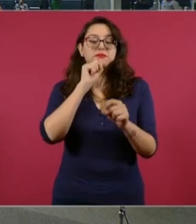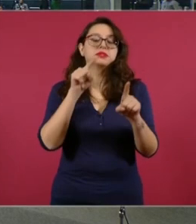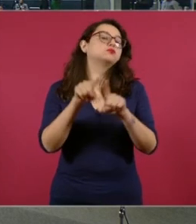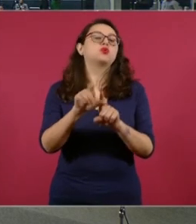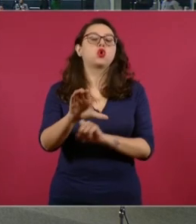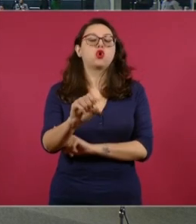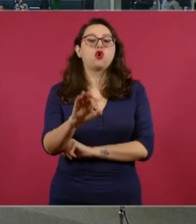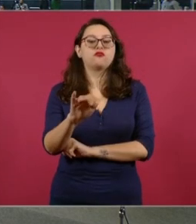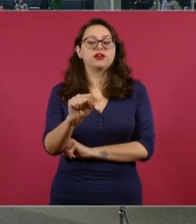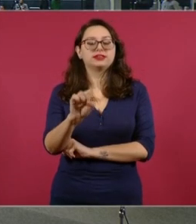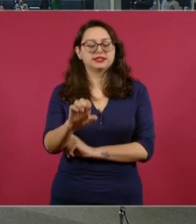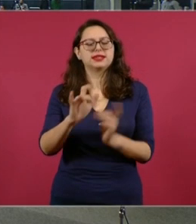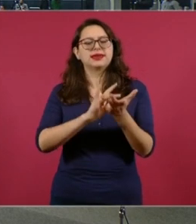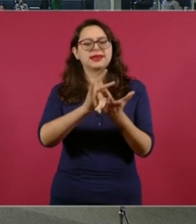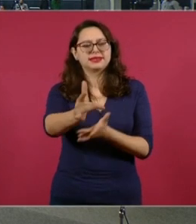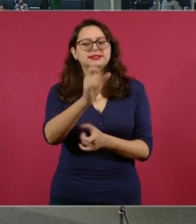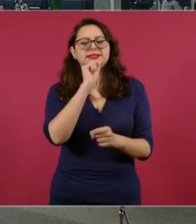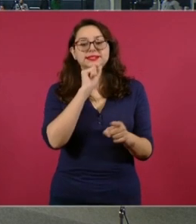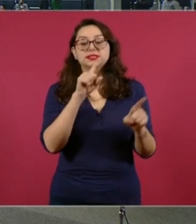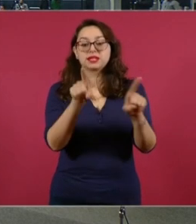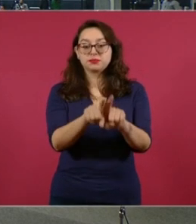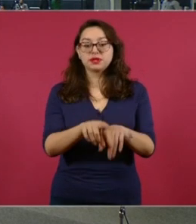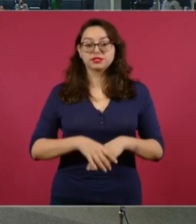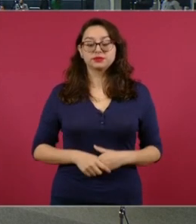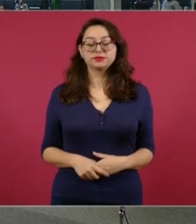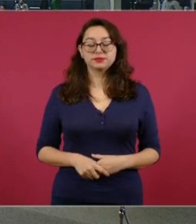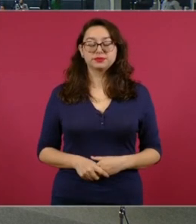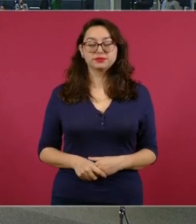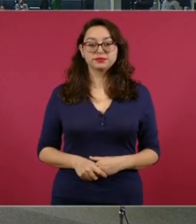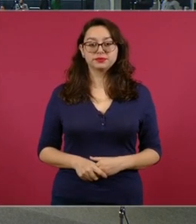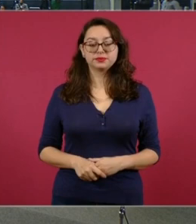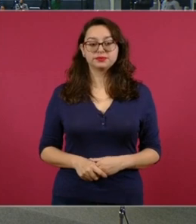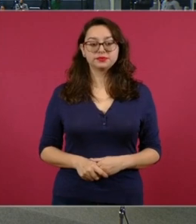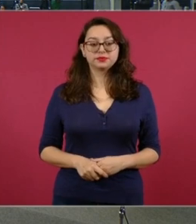¿Qué mecanismo pueden buscar, presidente? Eso lo están viendo los